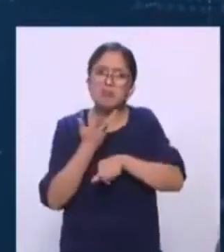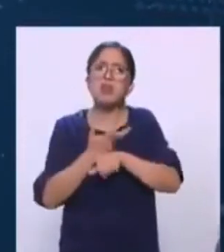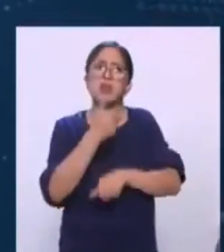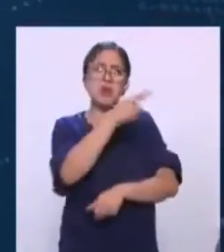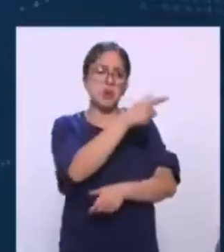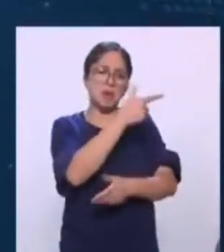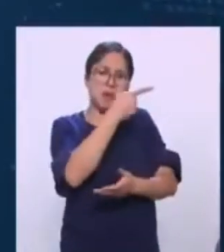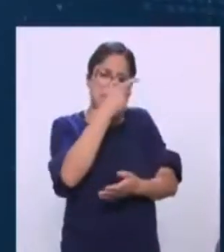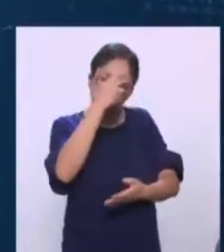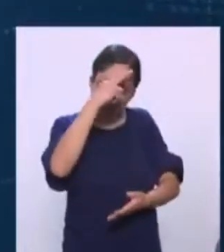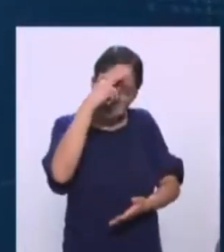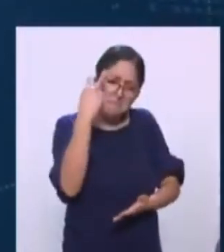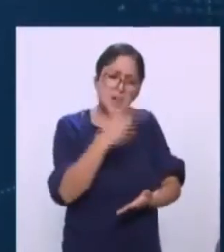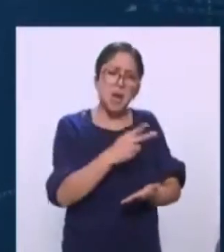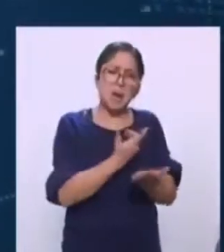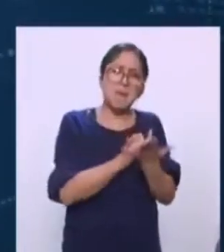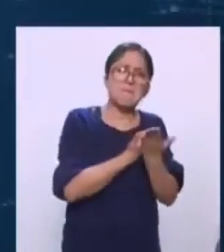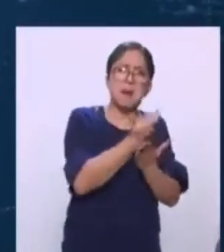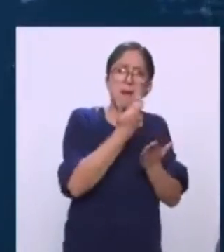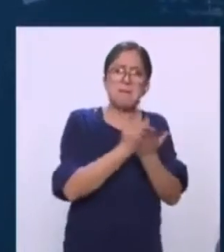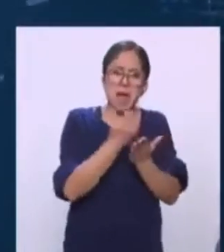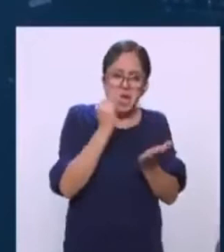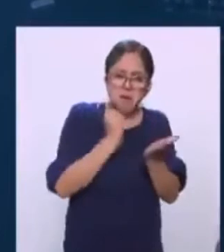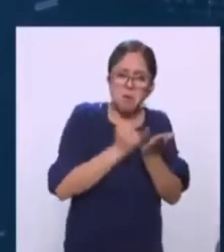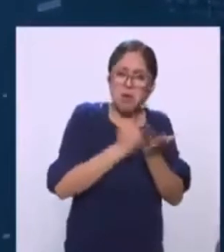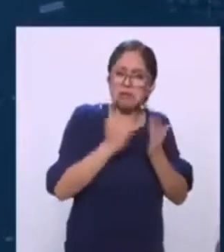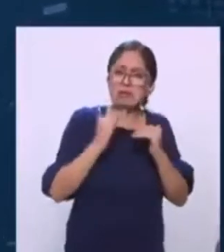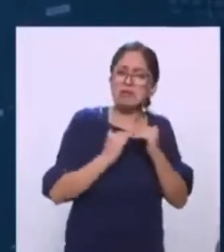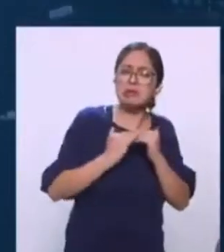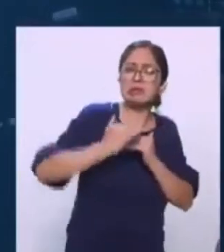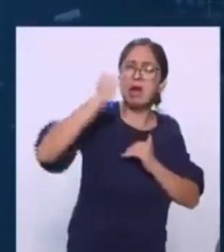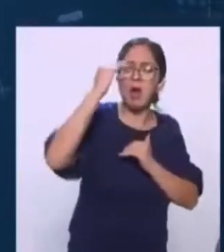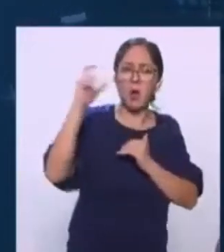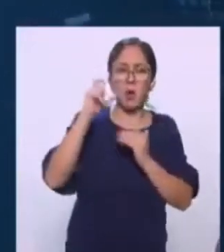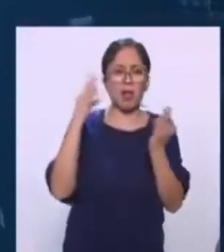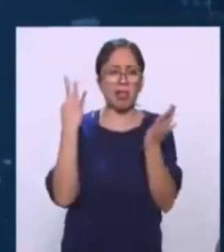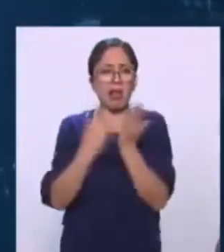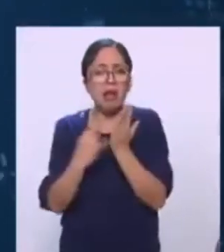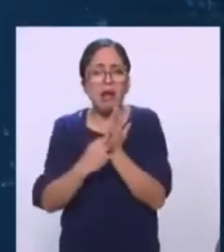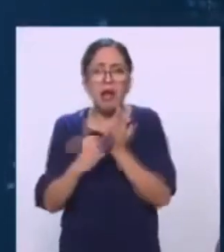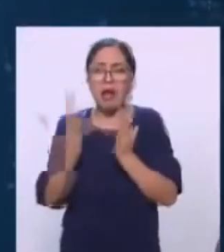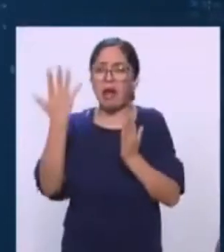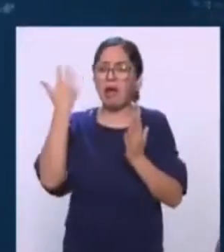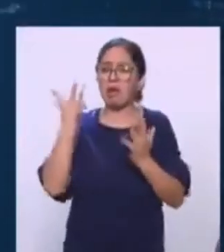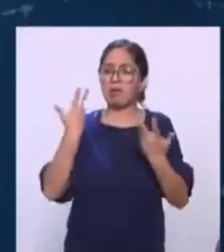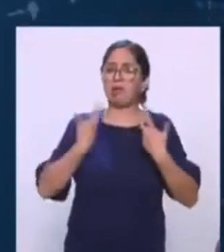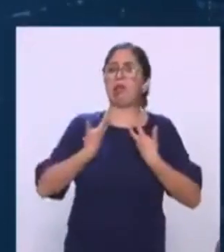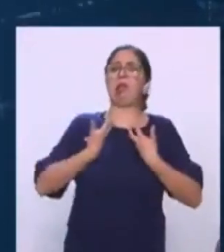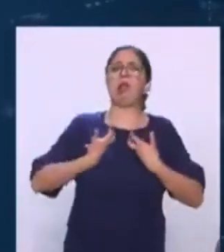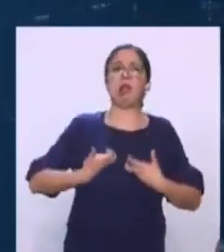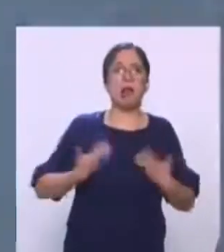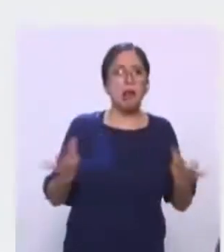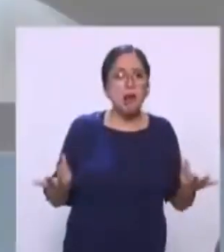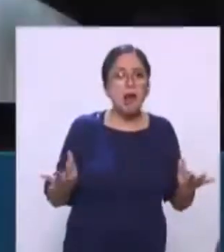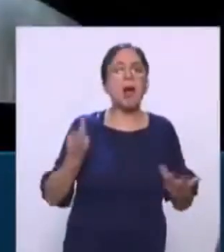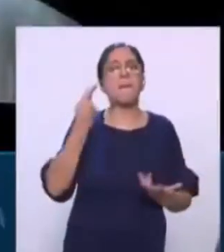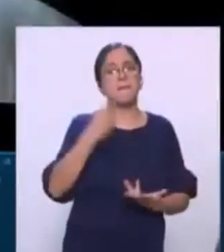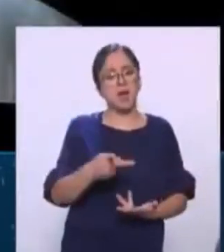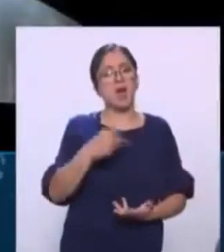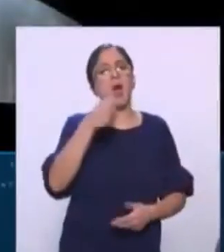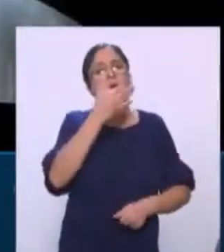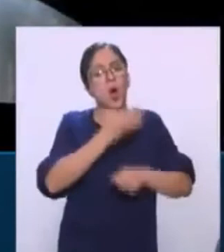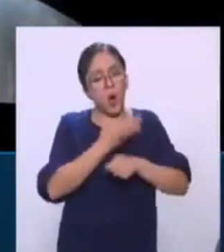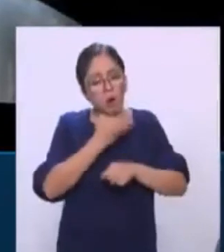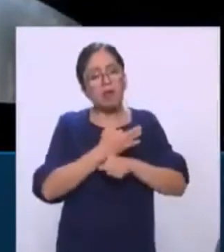exportaciones mexicanas, y yo creo que sí se debe todo esto, esta manera de evitar conflictos